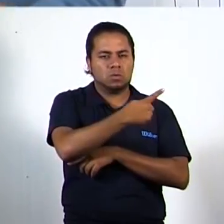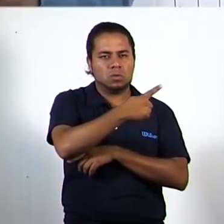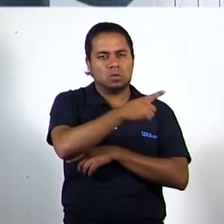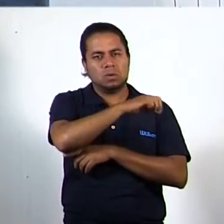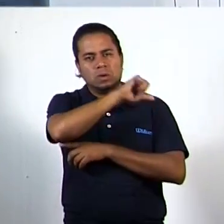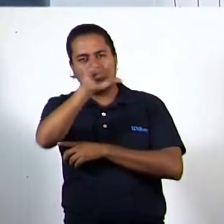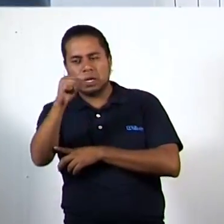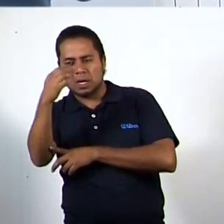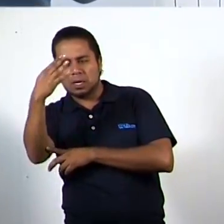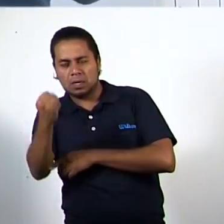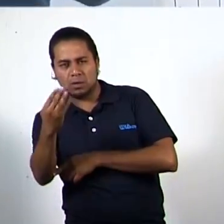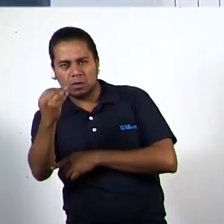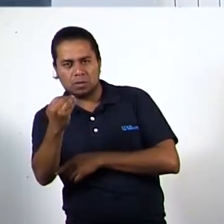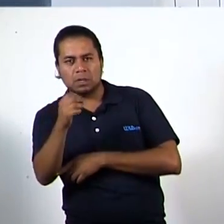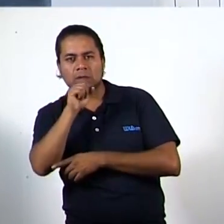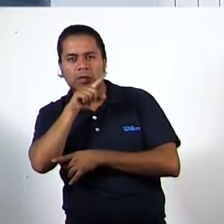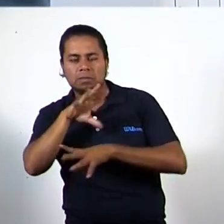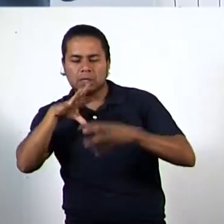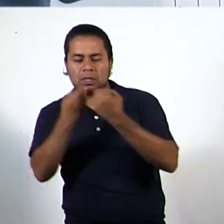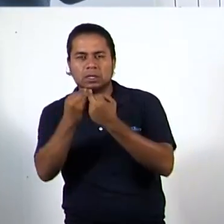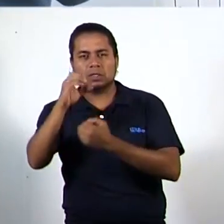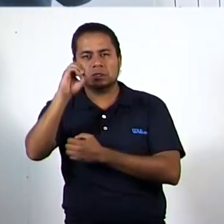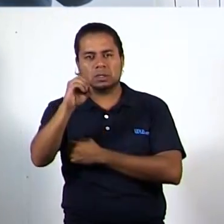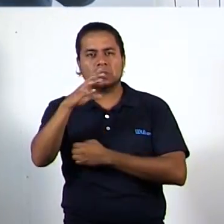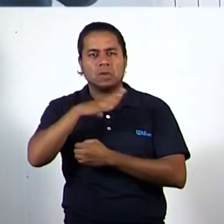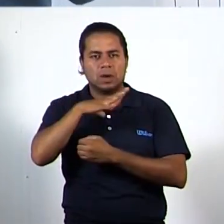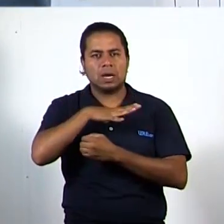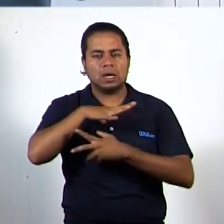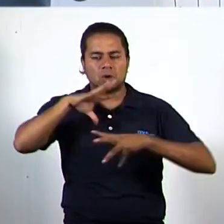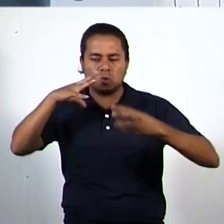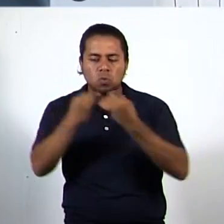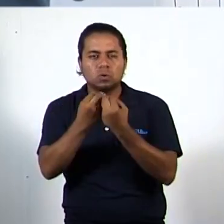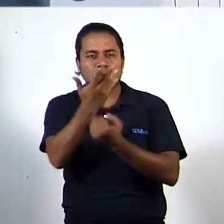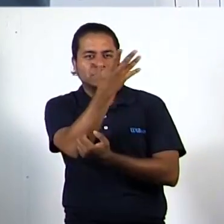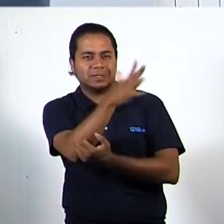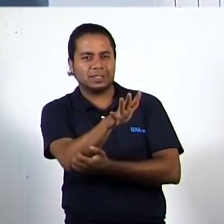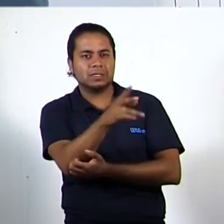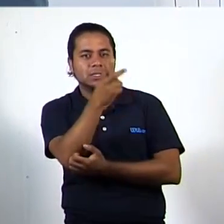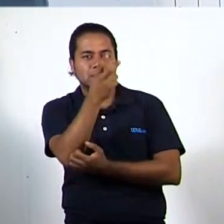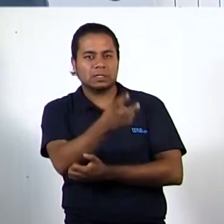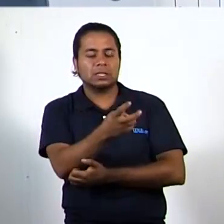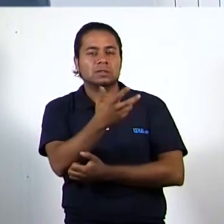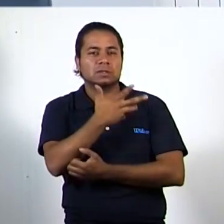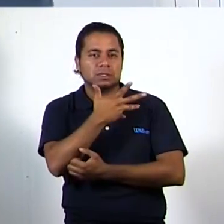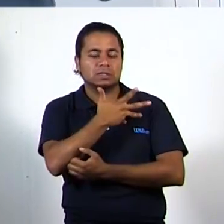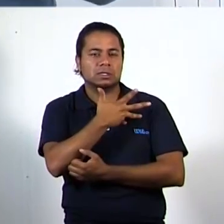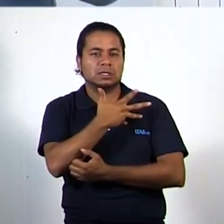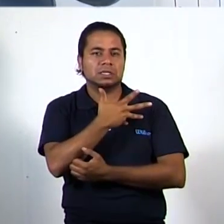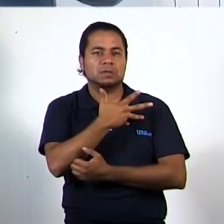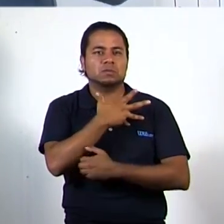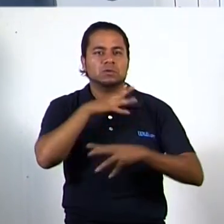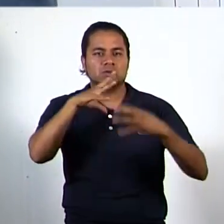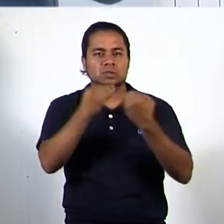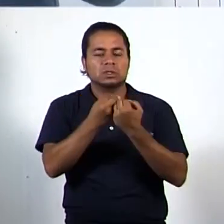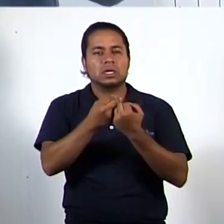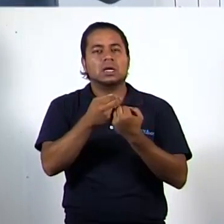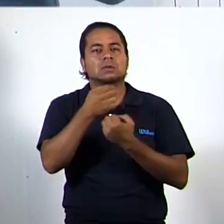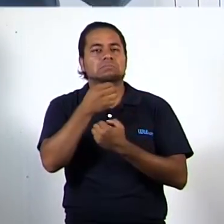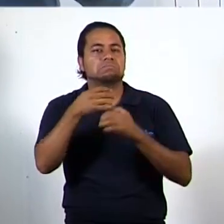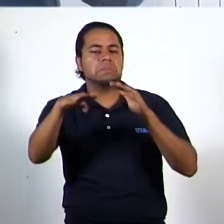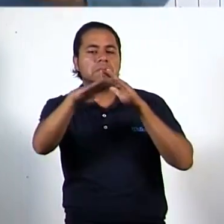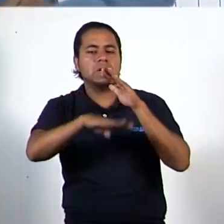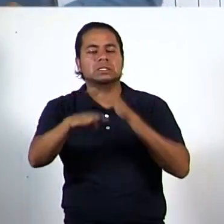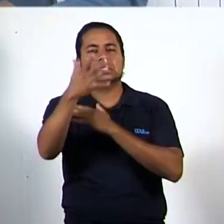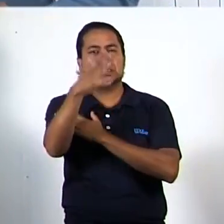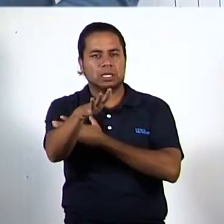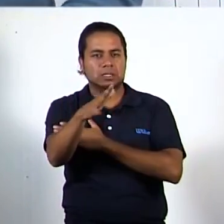9, incluyendo el 0, forman una base de 10, y ese es el sistema de numeración decimal que conocemos y que utilizamos